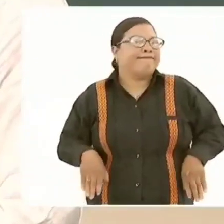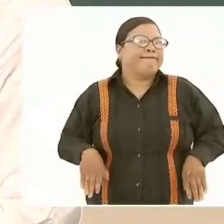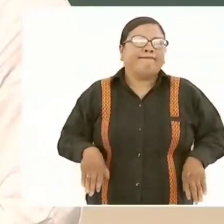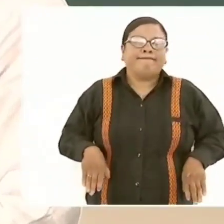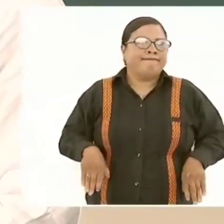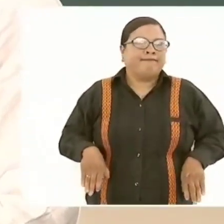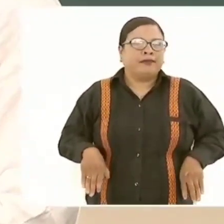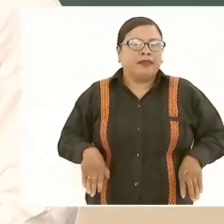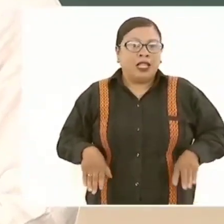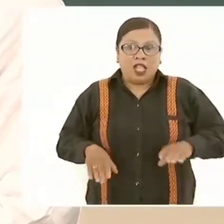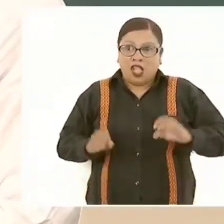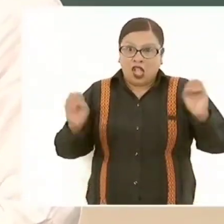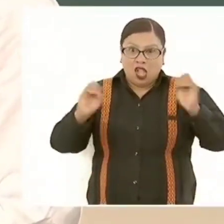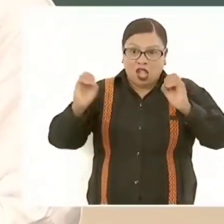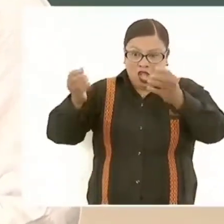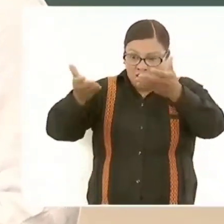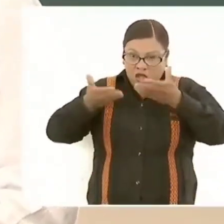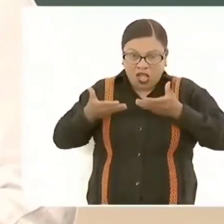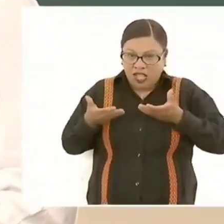les daban